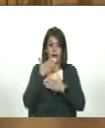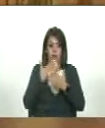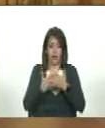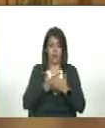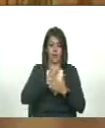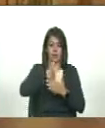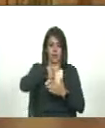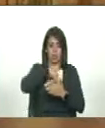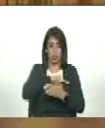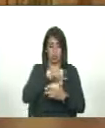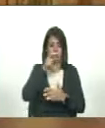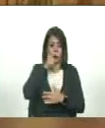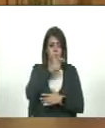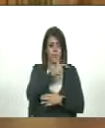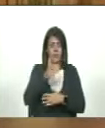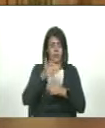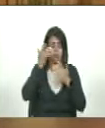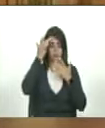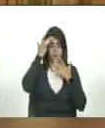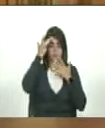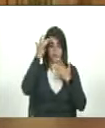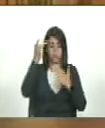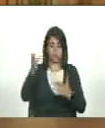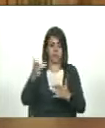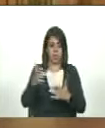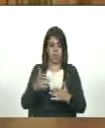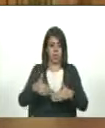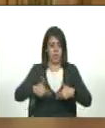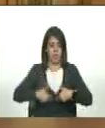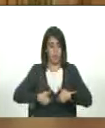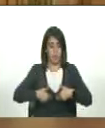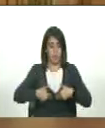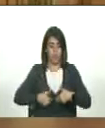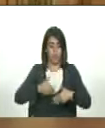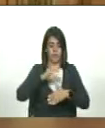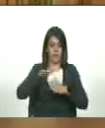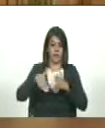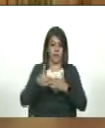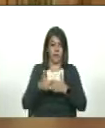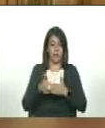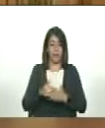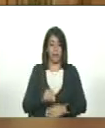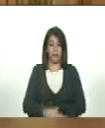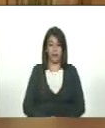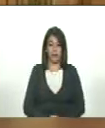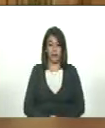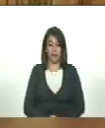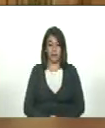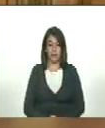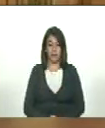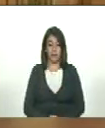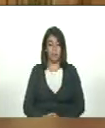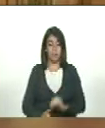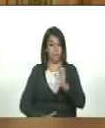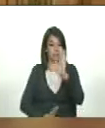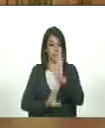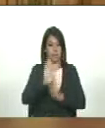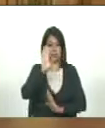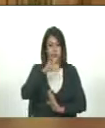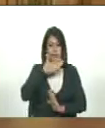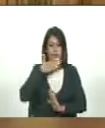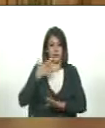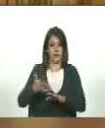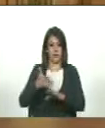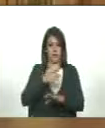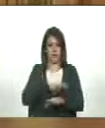nuestro pueblo, a su sabiduría, a su tenacidad, a su empeño por salir adelante en